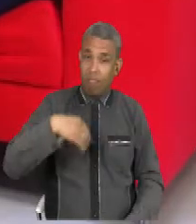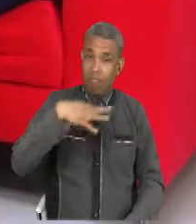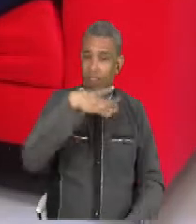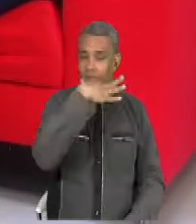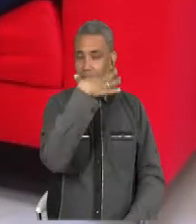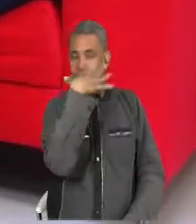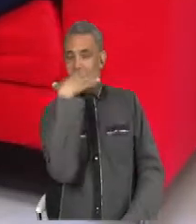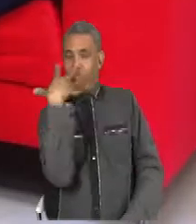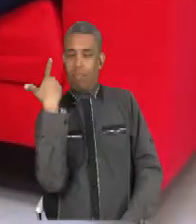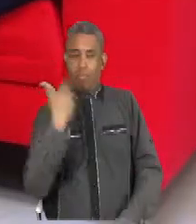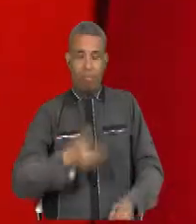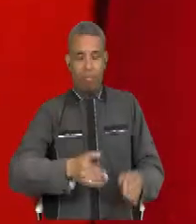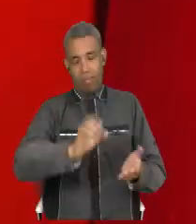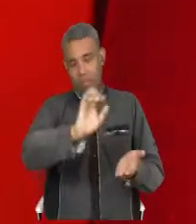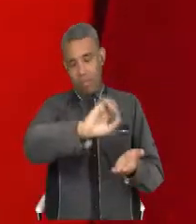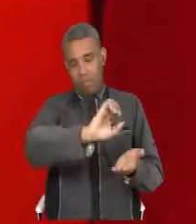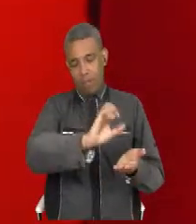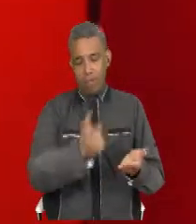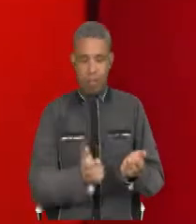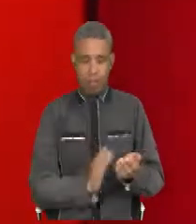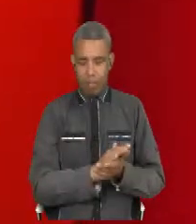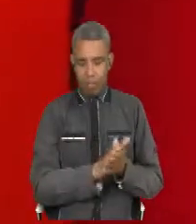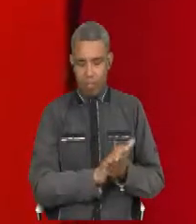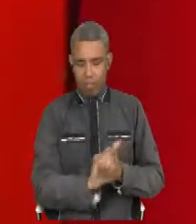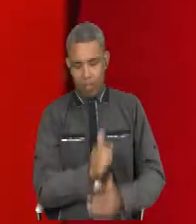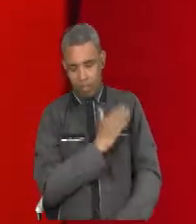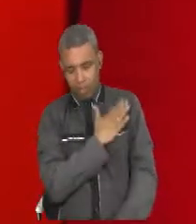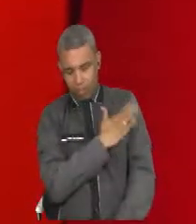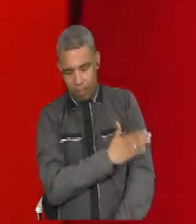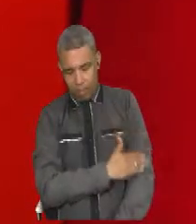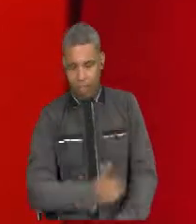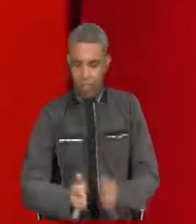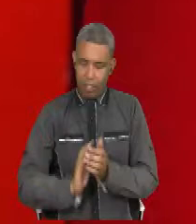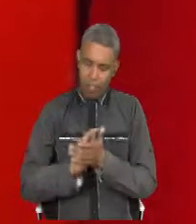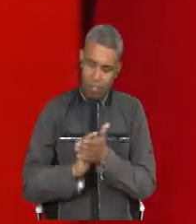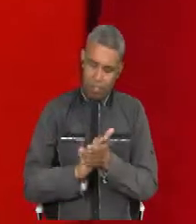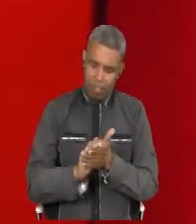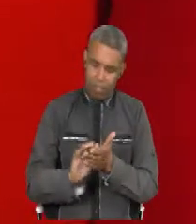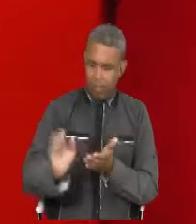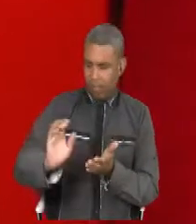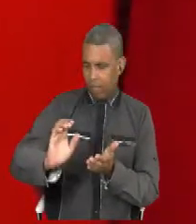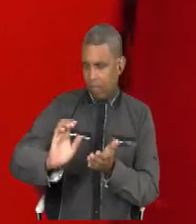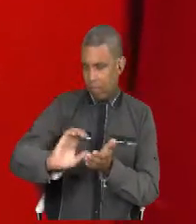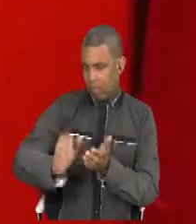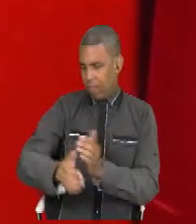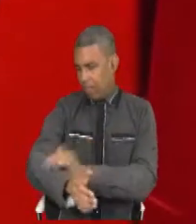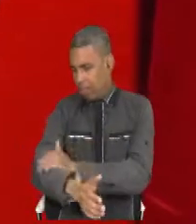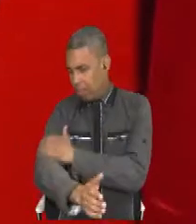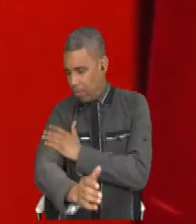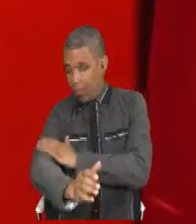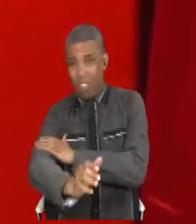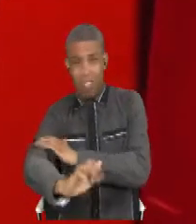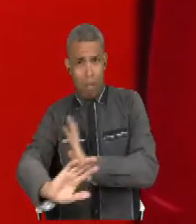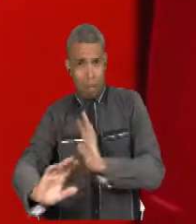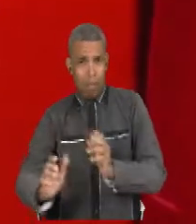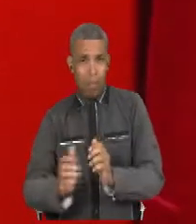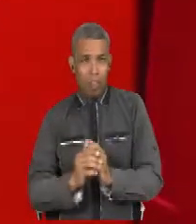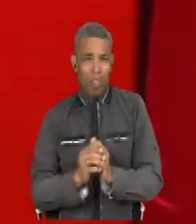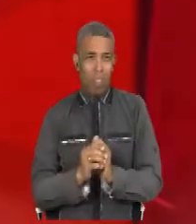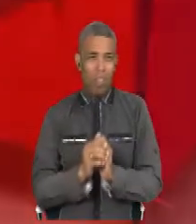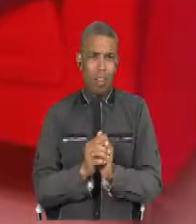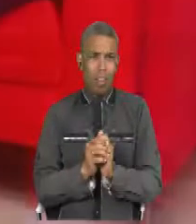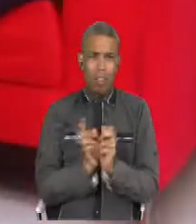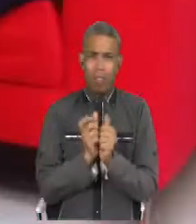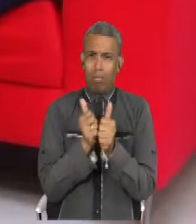deseo sexual y la atracción sexual. La crema corporal con feromonas, también para aplicar en todo el cuerpo después del baño. Se